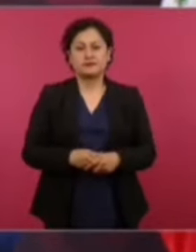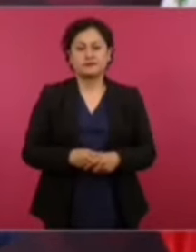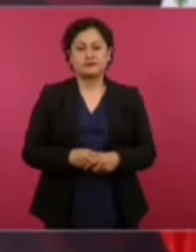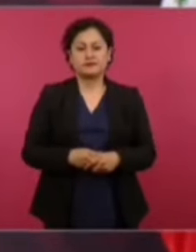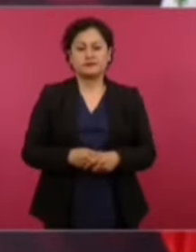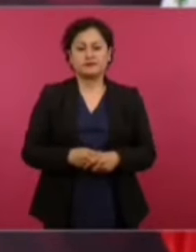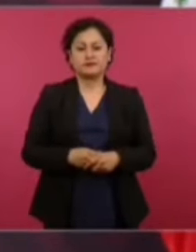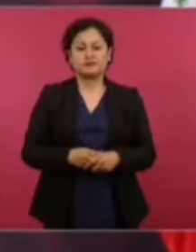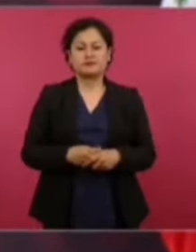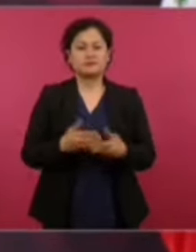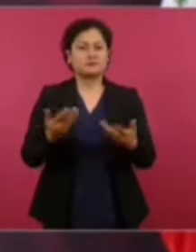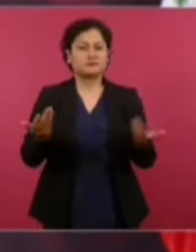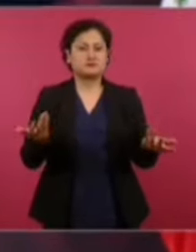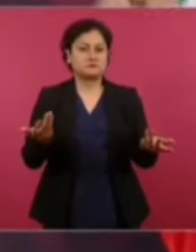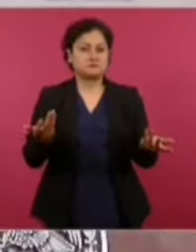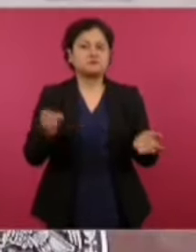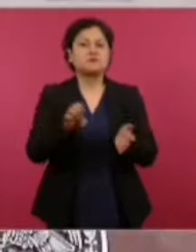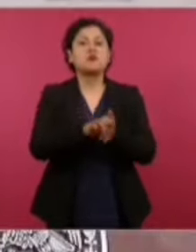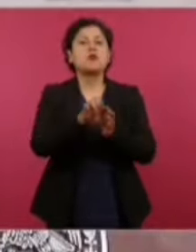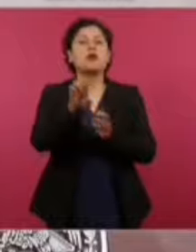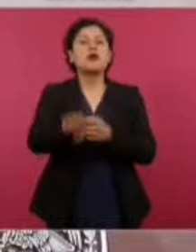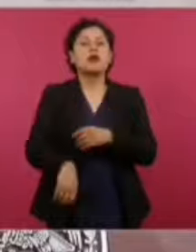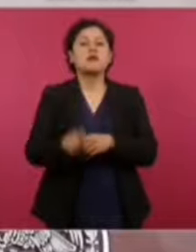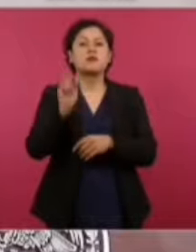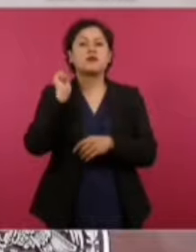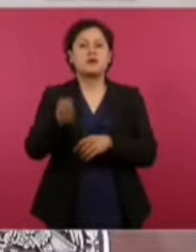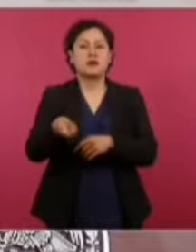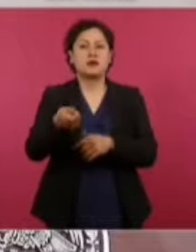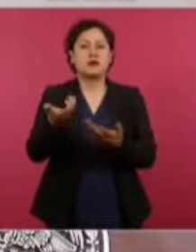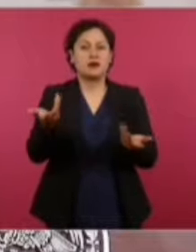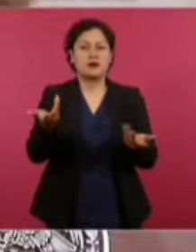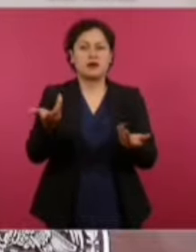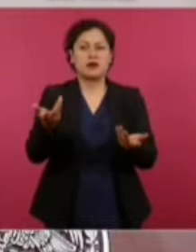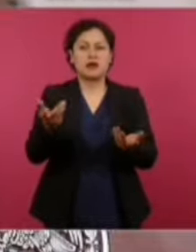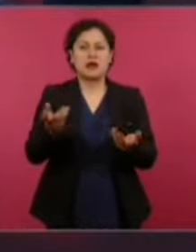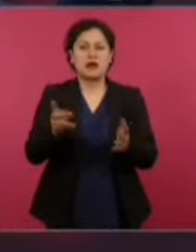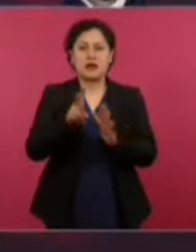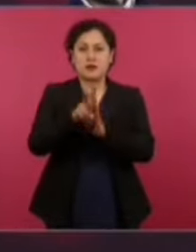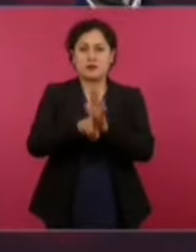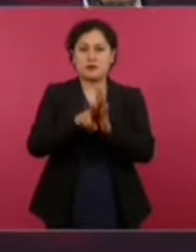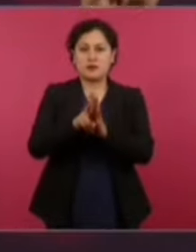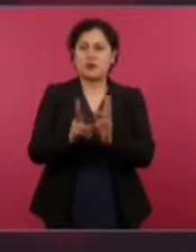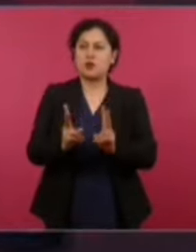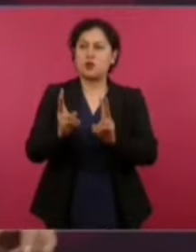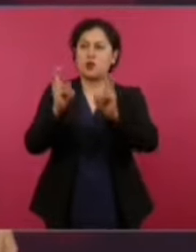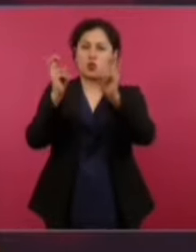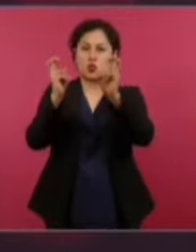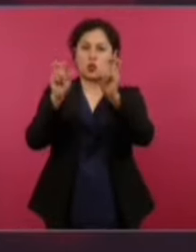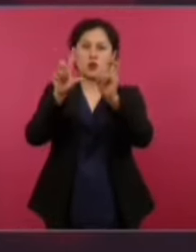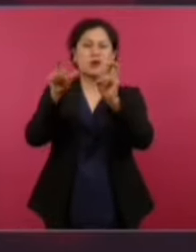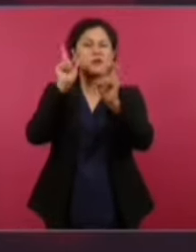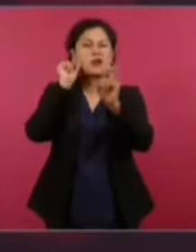conferencia y no hay ninguna violación, ¿eh? Porque no estoy